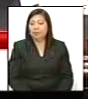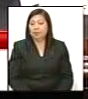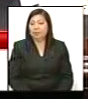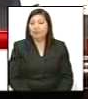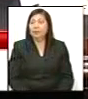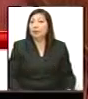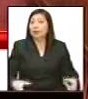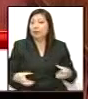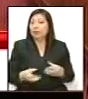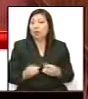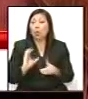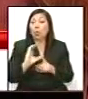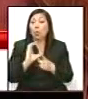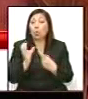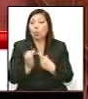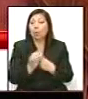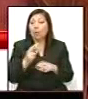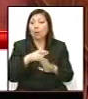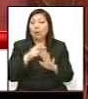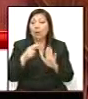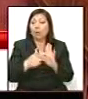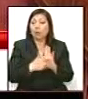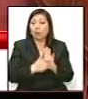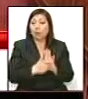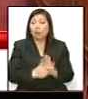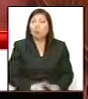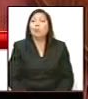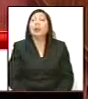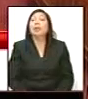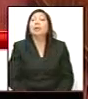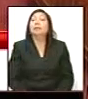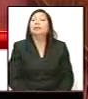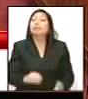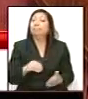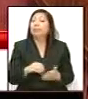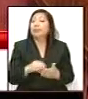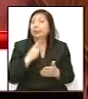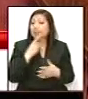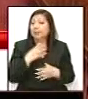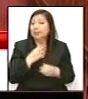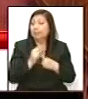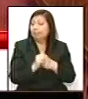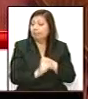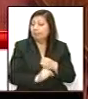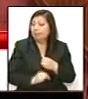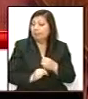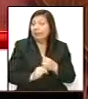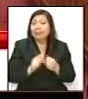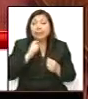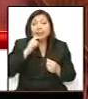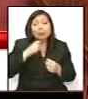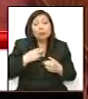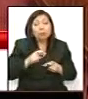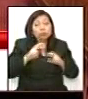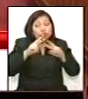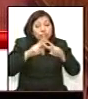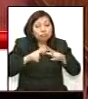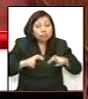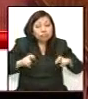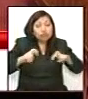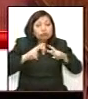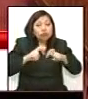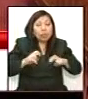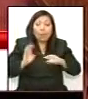De la Comisión de Cultura, proyecto de ley 2734, se propone declarar de interés nacional y necesidad pública la investigación,